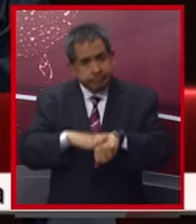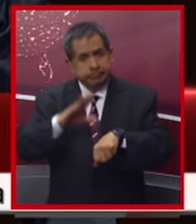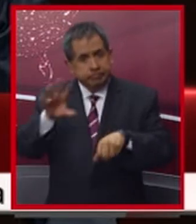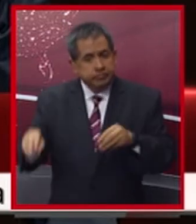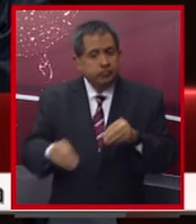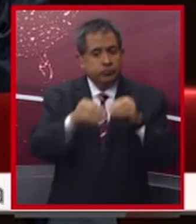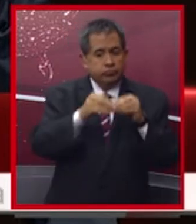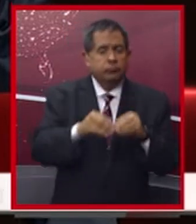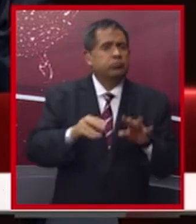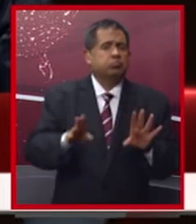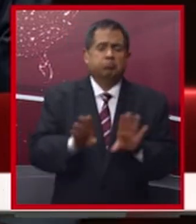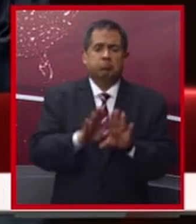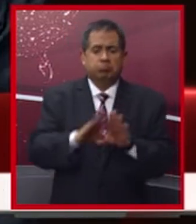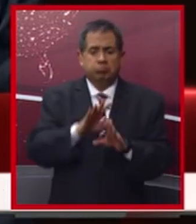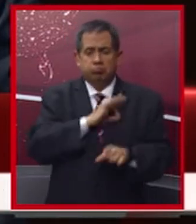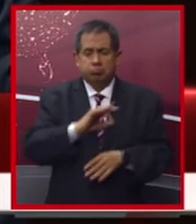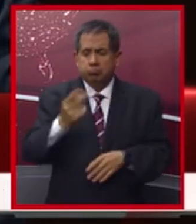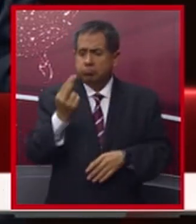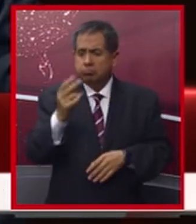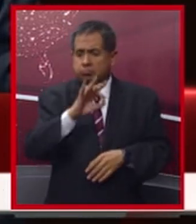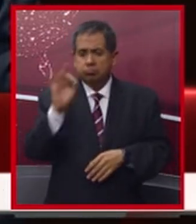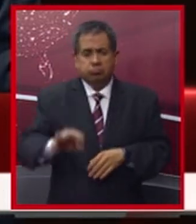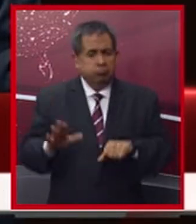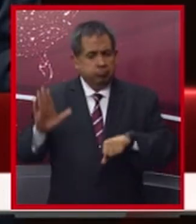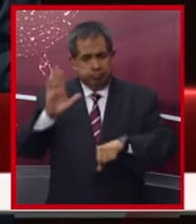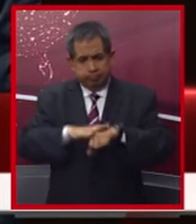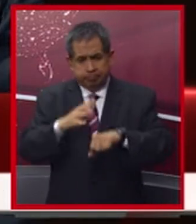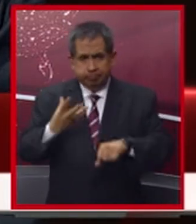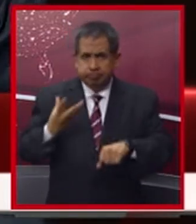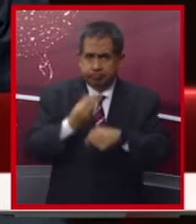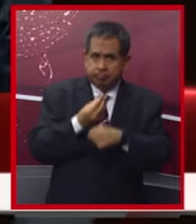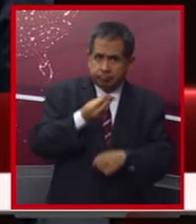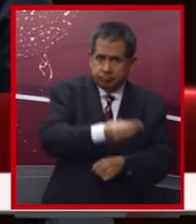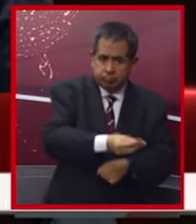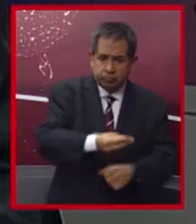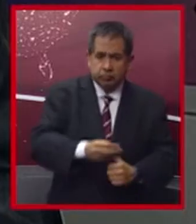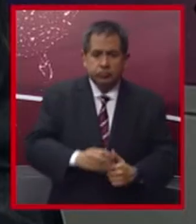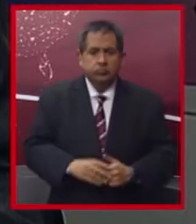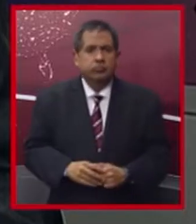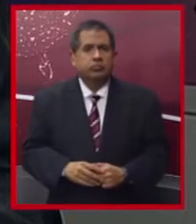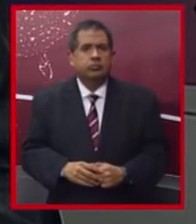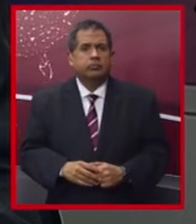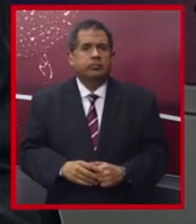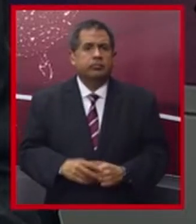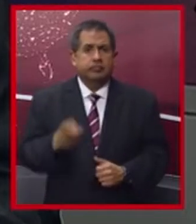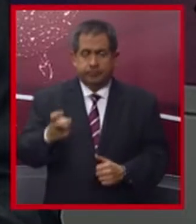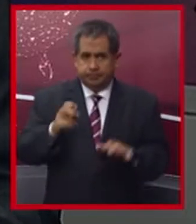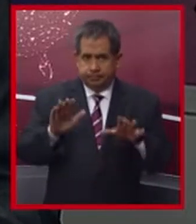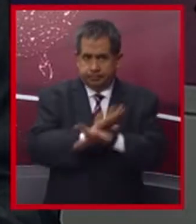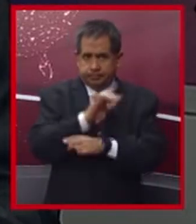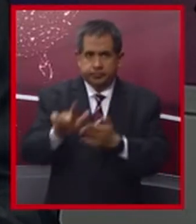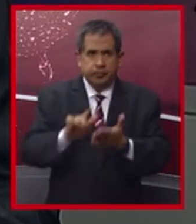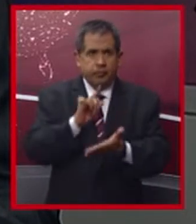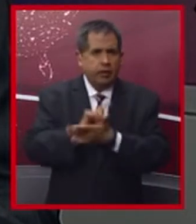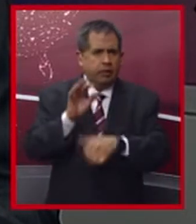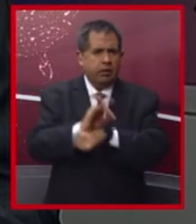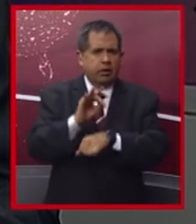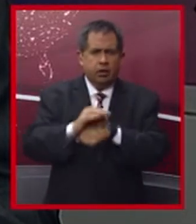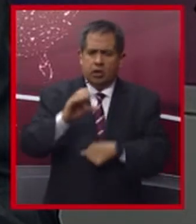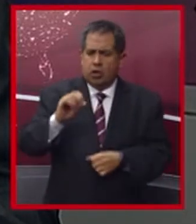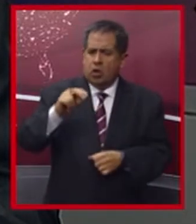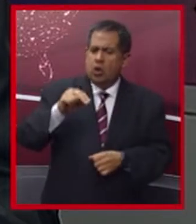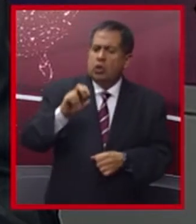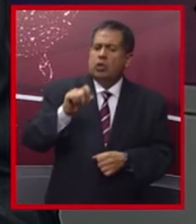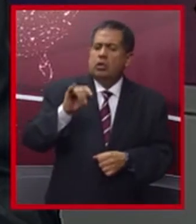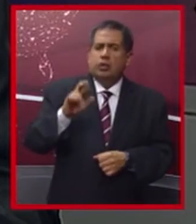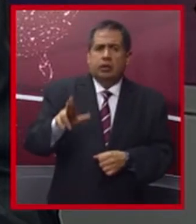indemnización equivalente al 25% del valor del boleto. Esta reforma a la Ley Federal de Protección al Consumidor es